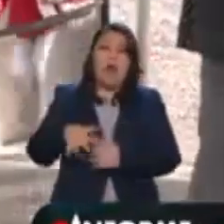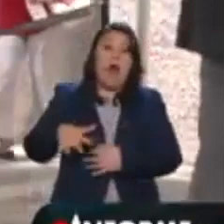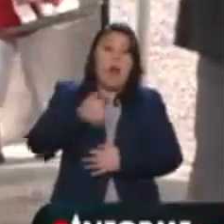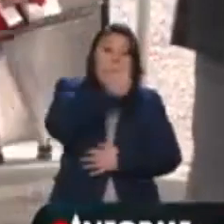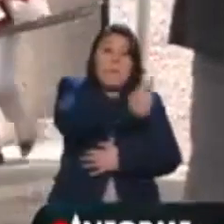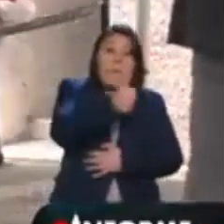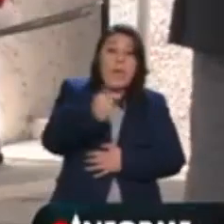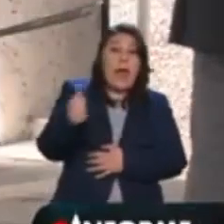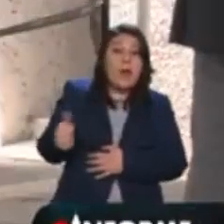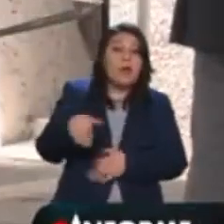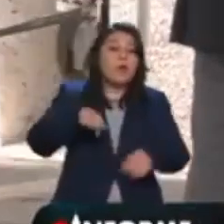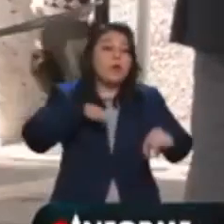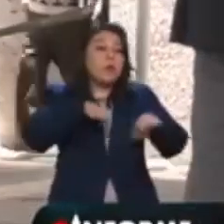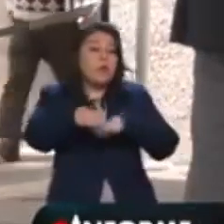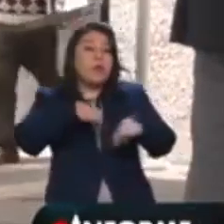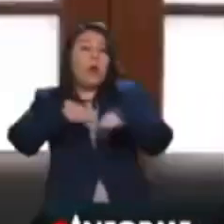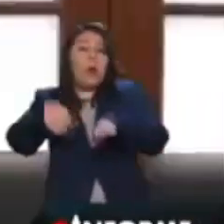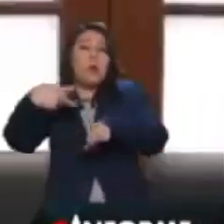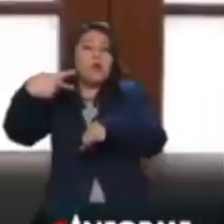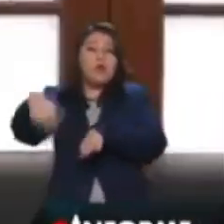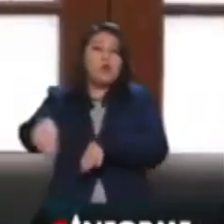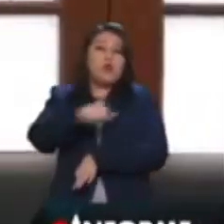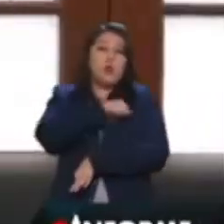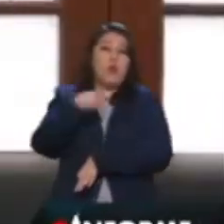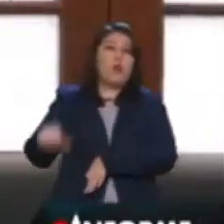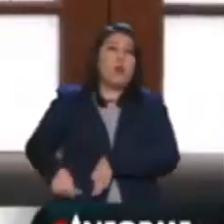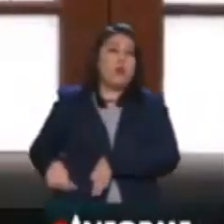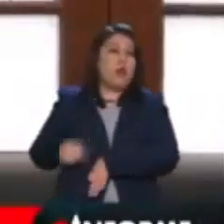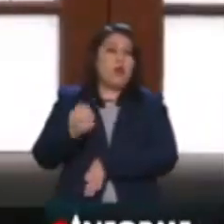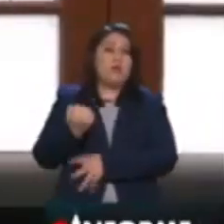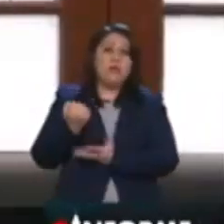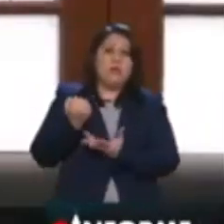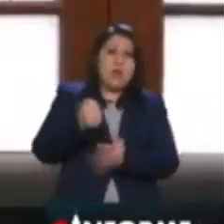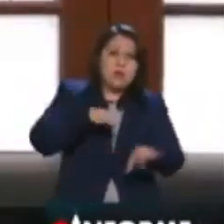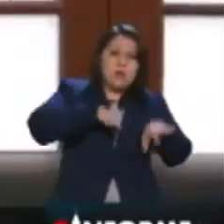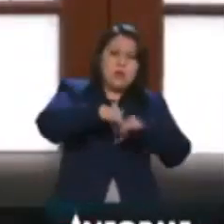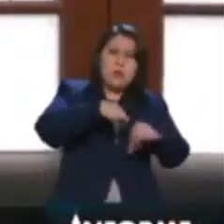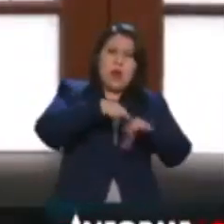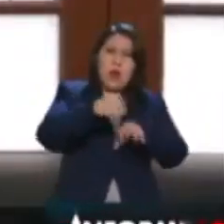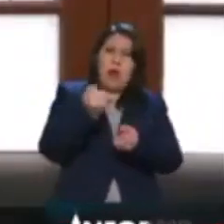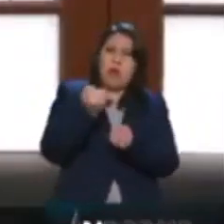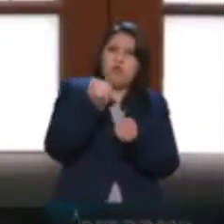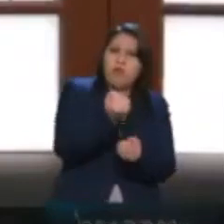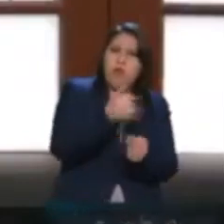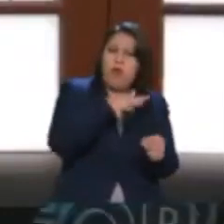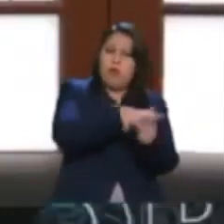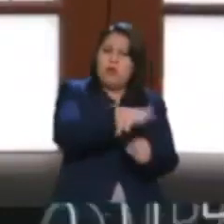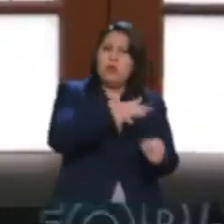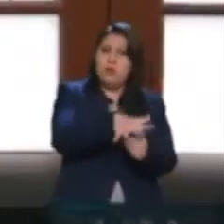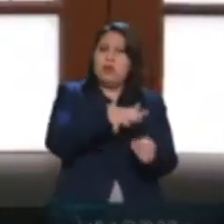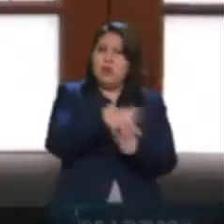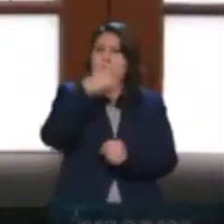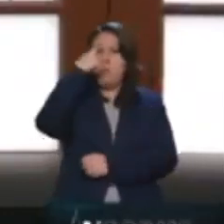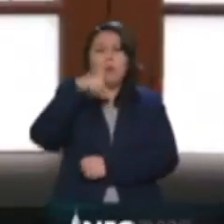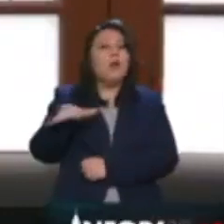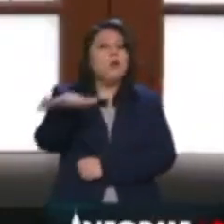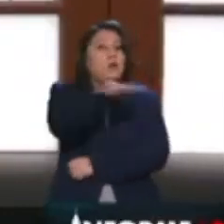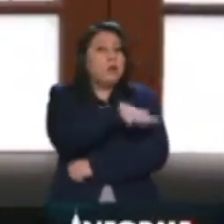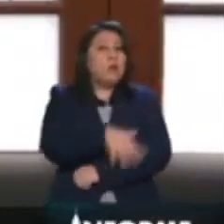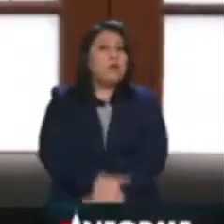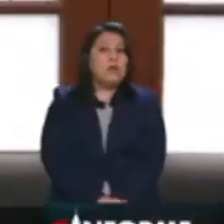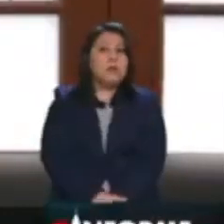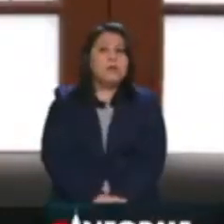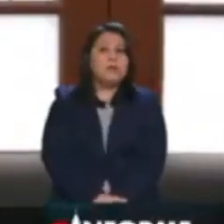cada alcaldía está garantizado. Está garantizado, obviamente, es el salario de los trabajadores y trabajadoras del gobierno